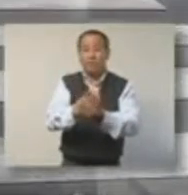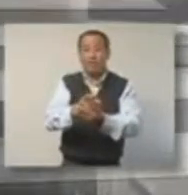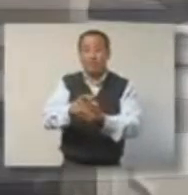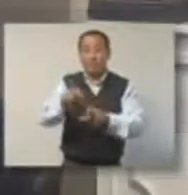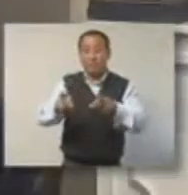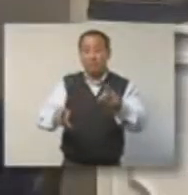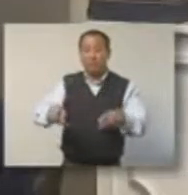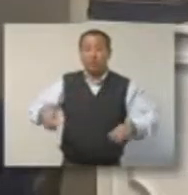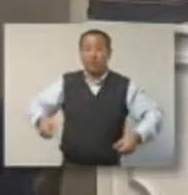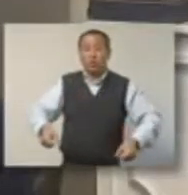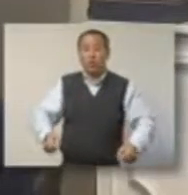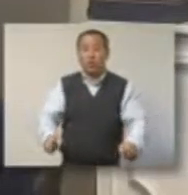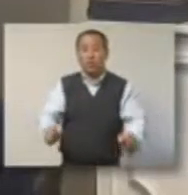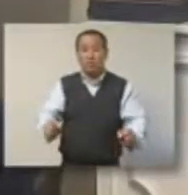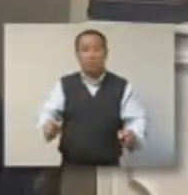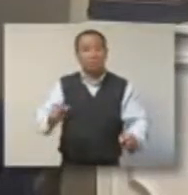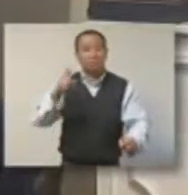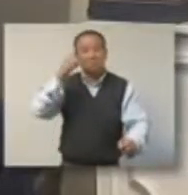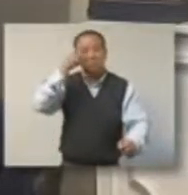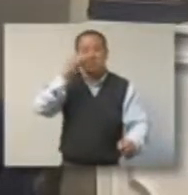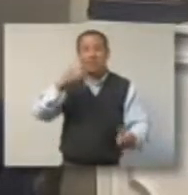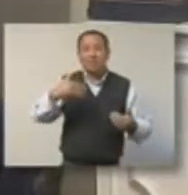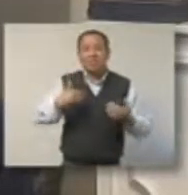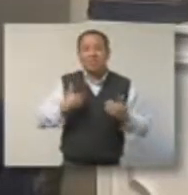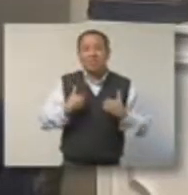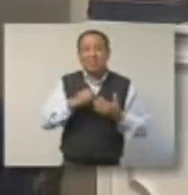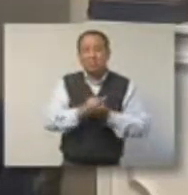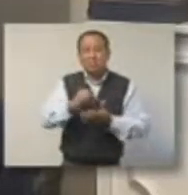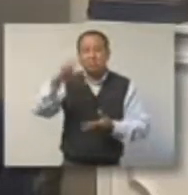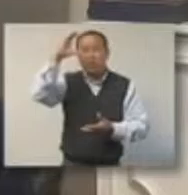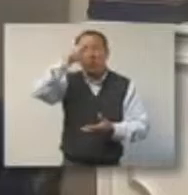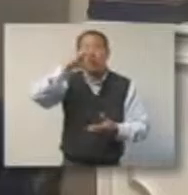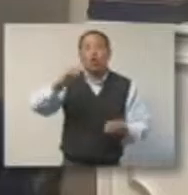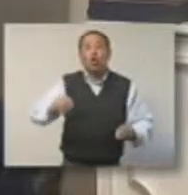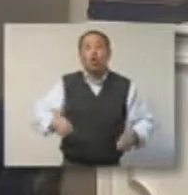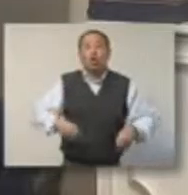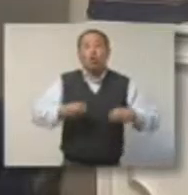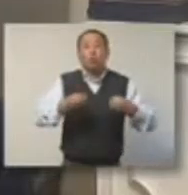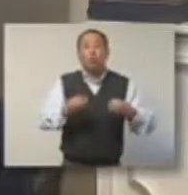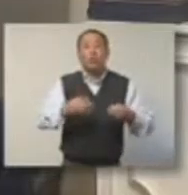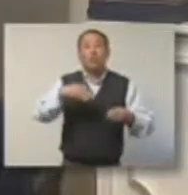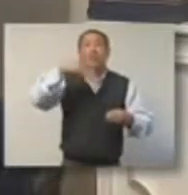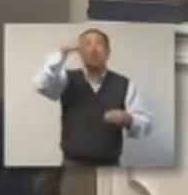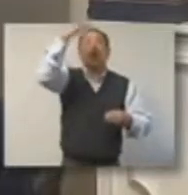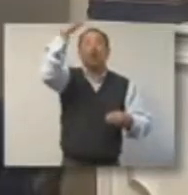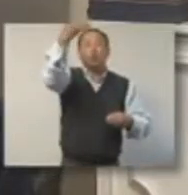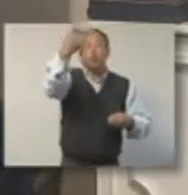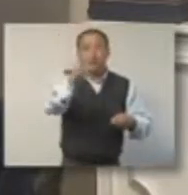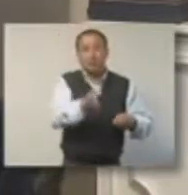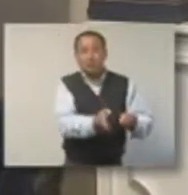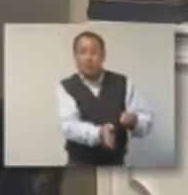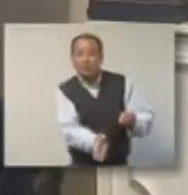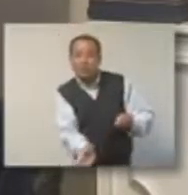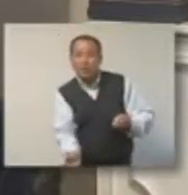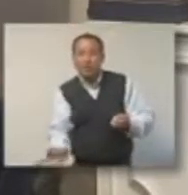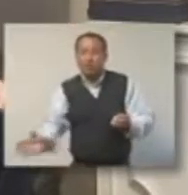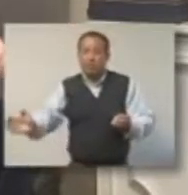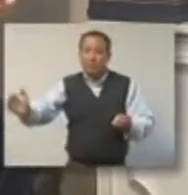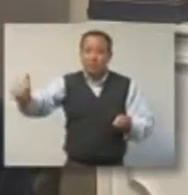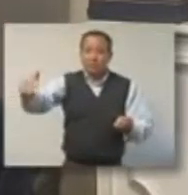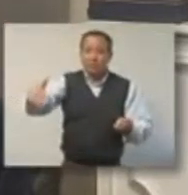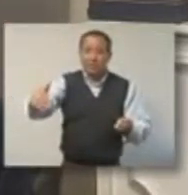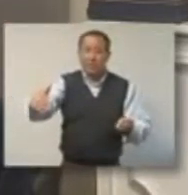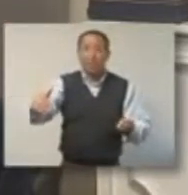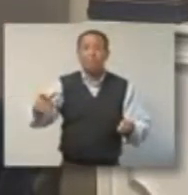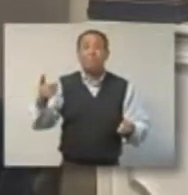que obligatoriamente bajar hacia la pista y tratar de buscar alguna entrada de estacionamiento o